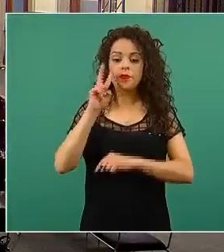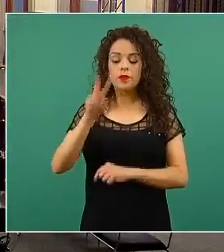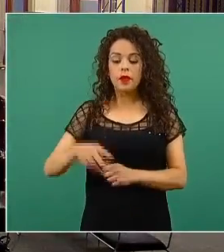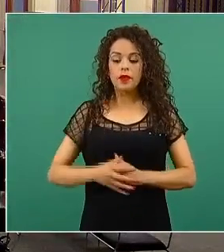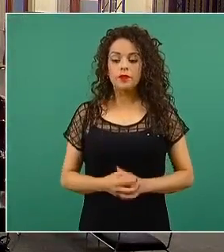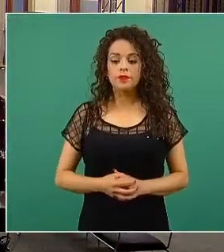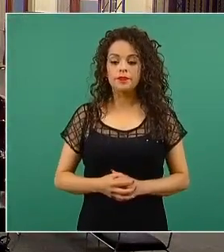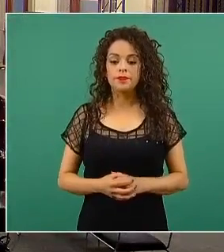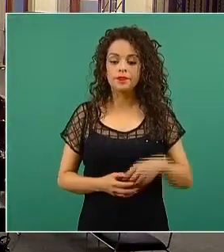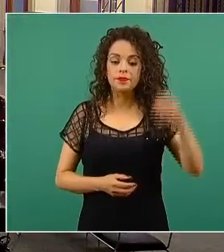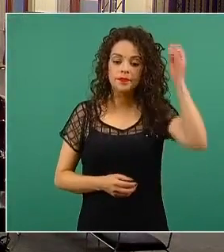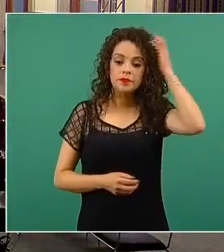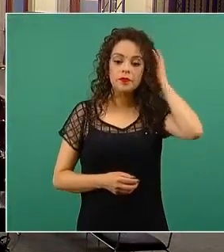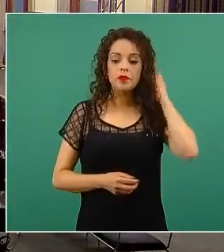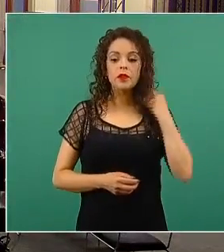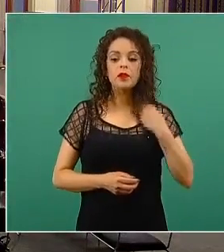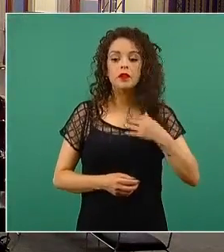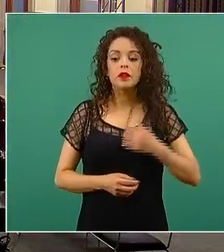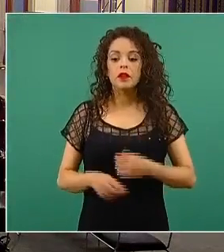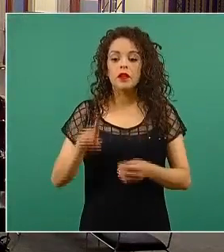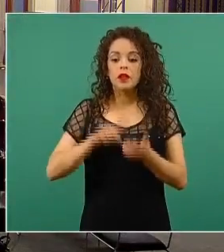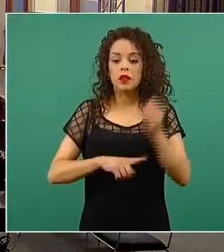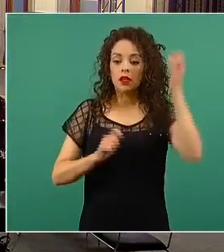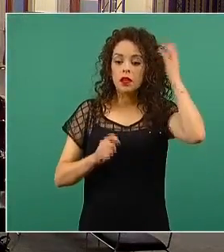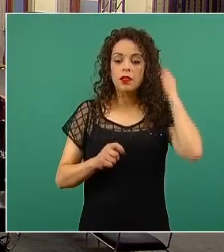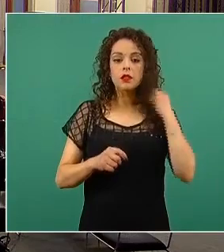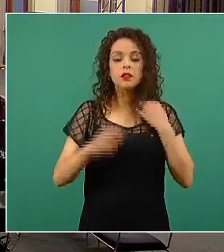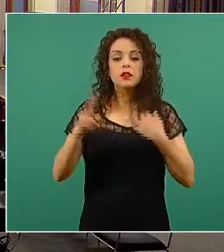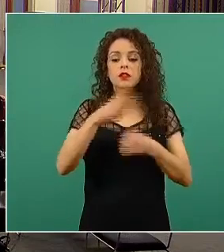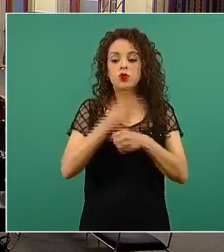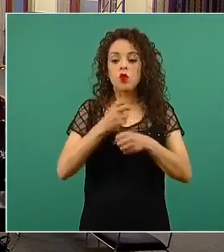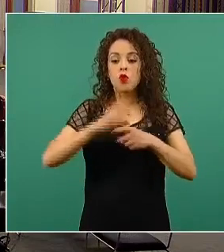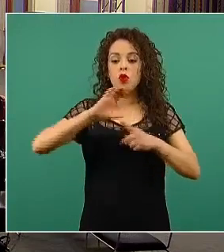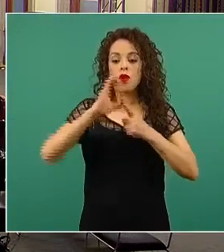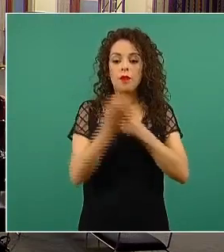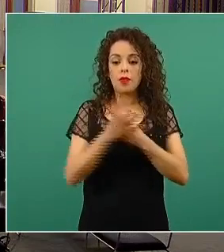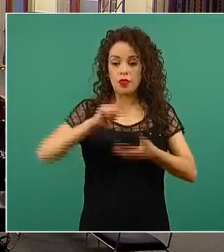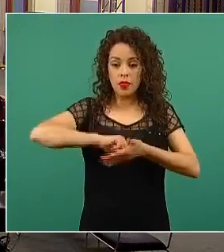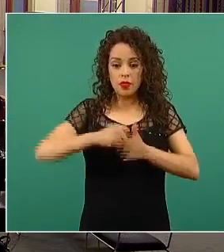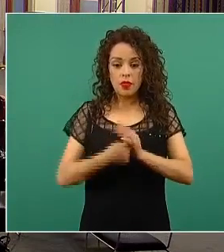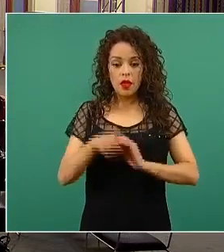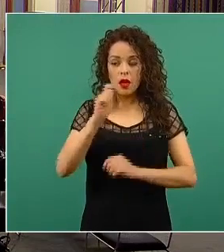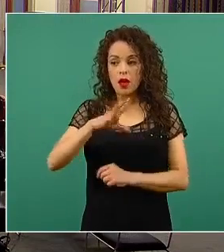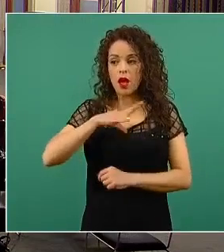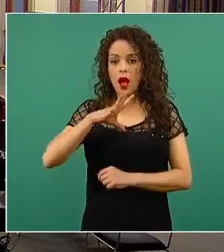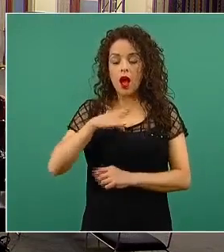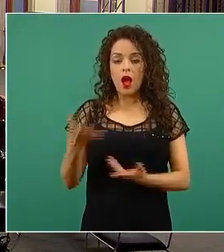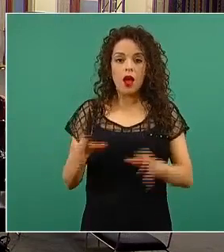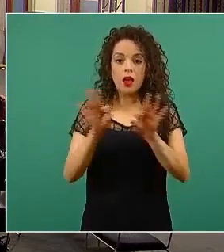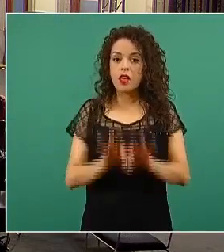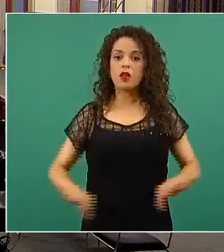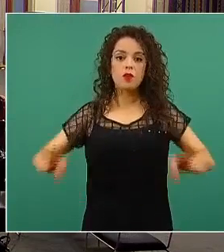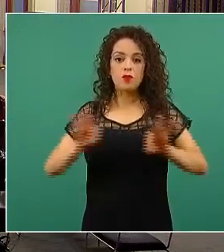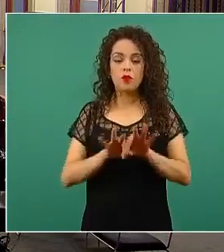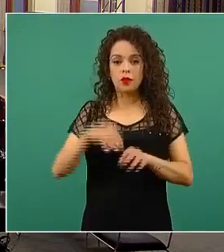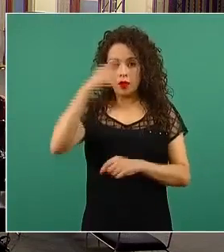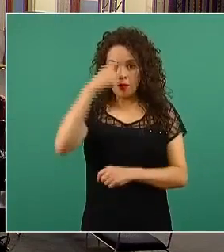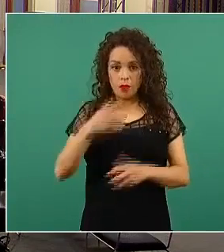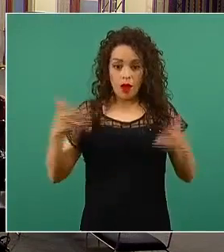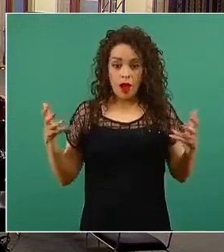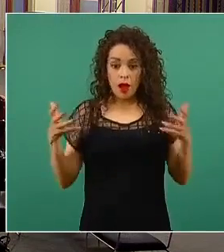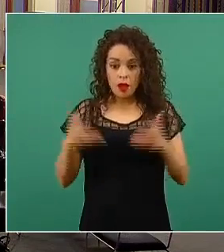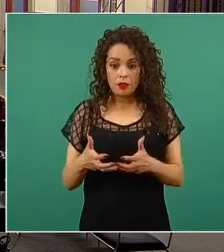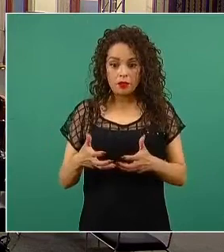aquí en el seno de este subcomité técnico se activaron los principales componentes de acción